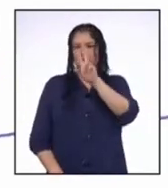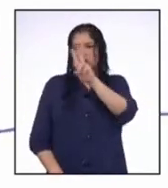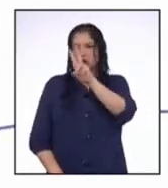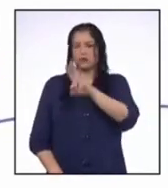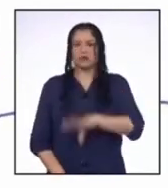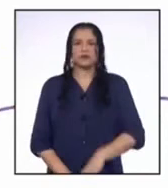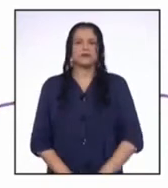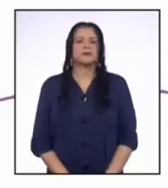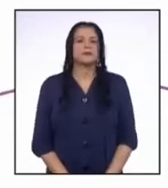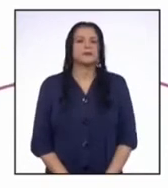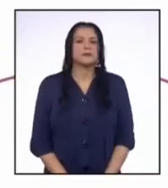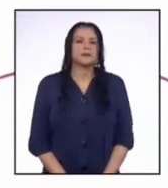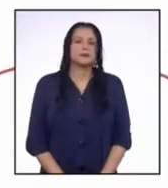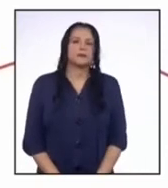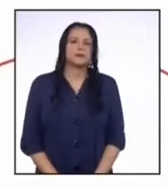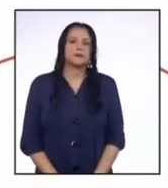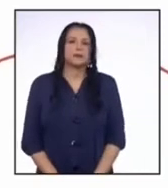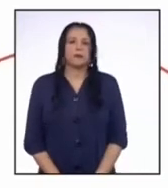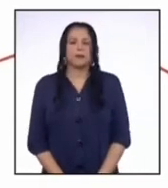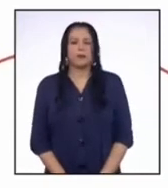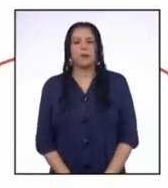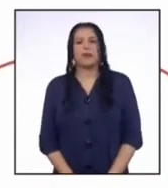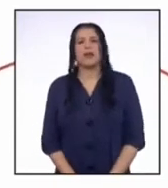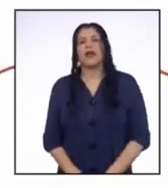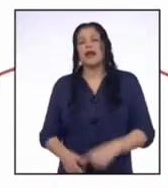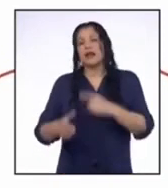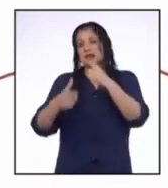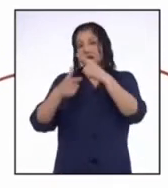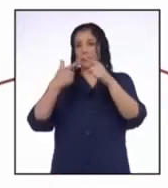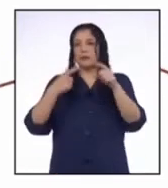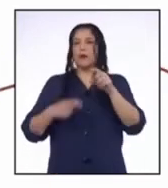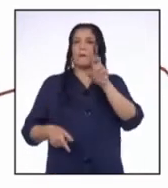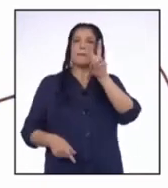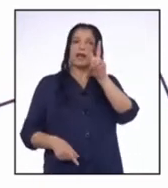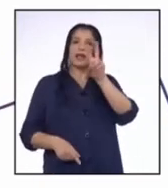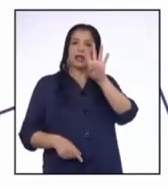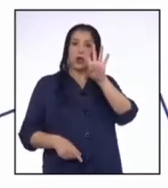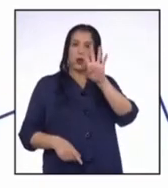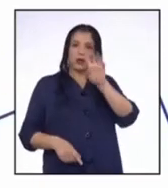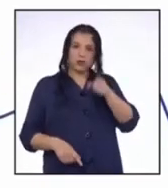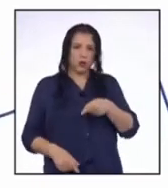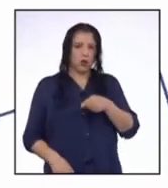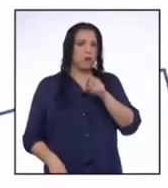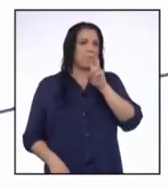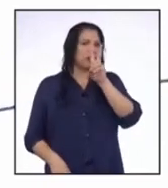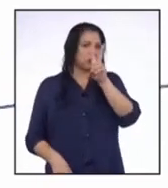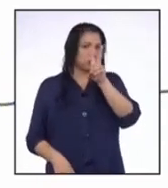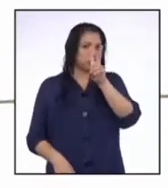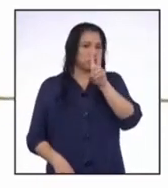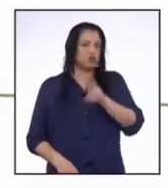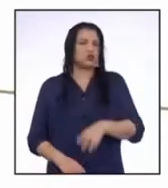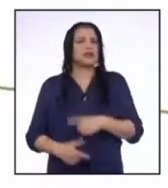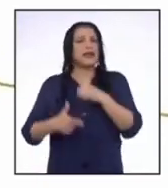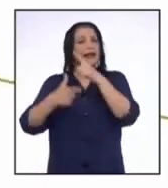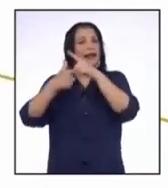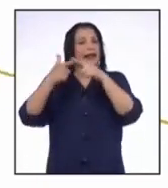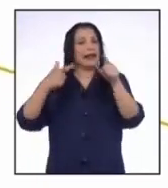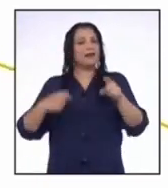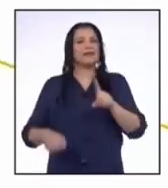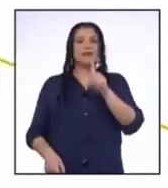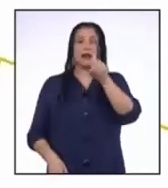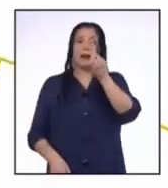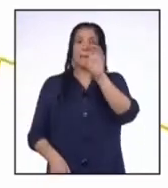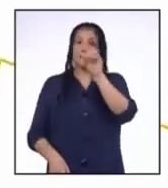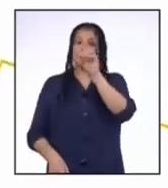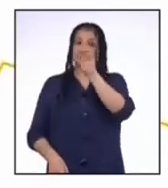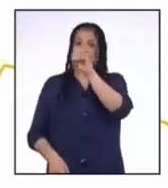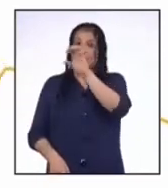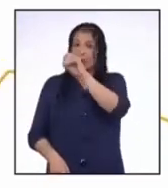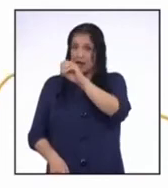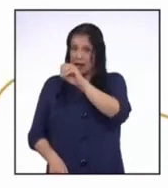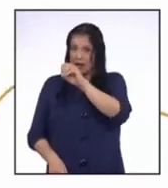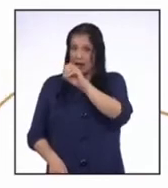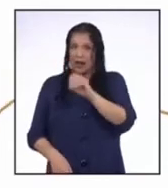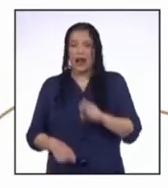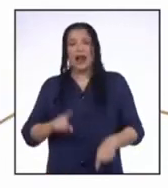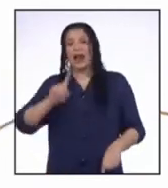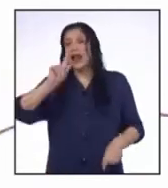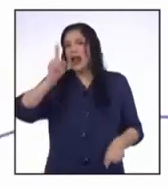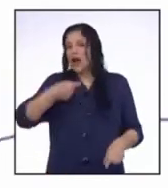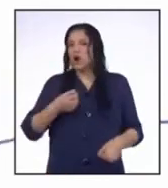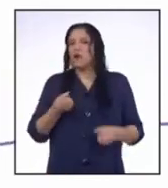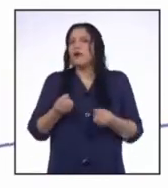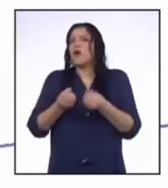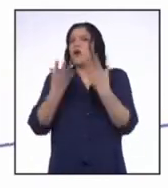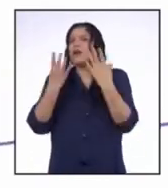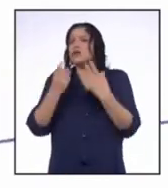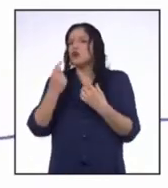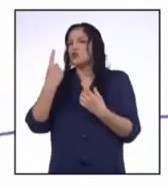242 milésimos. Al dividir 24 enteros 2 décimos entre 1000, la coma se desplaza